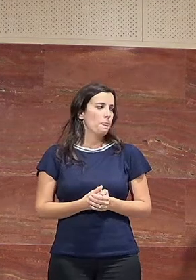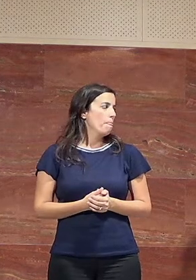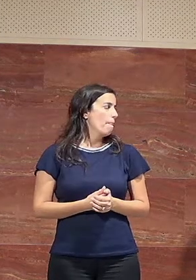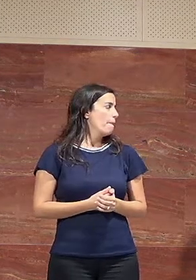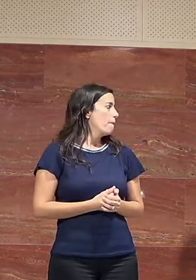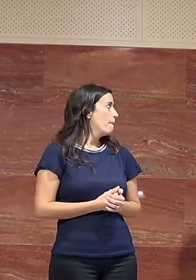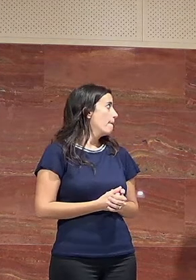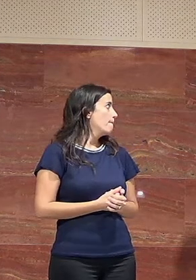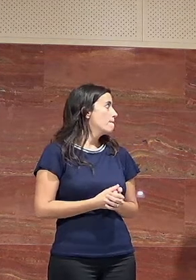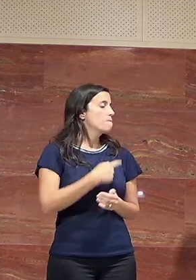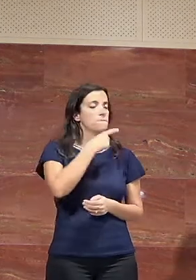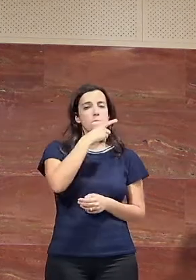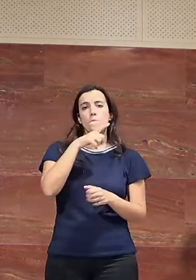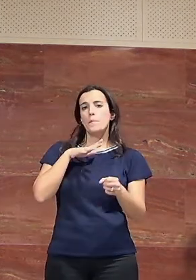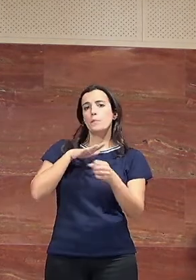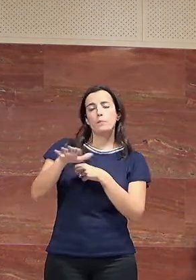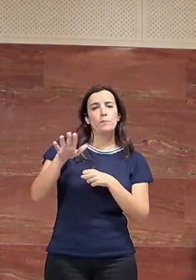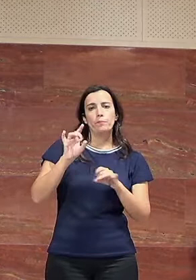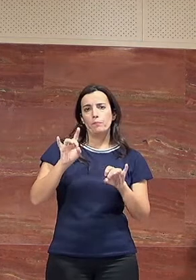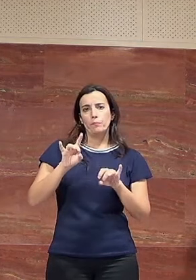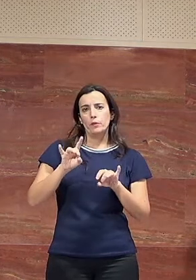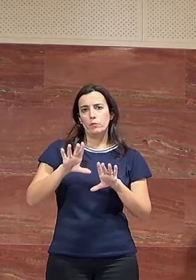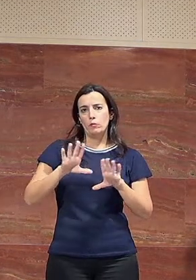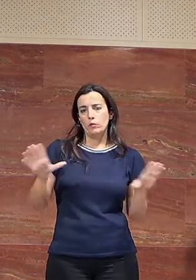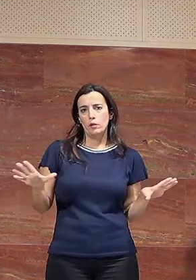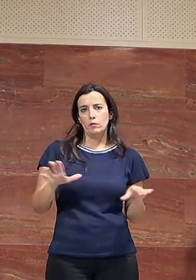Esto incide de forma muy clara en la prevención, lógicamente,